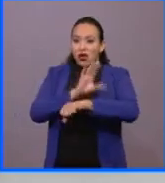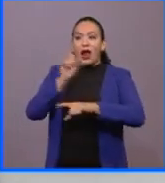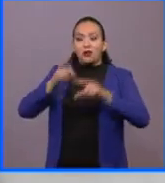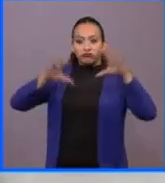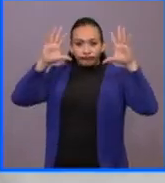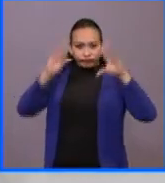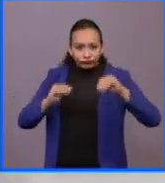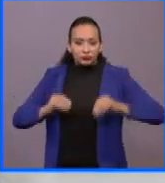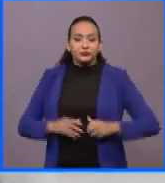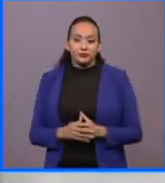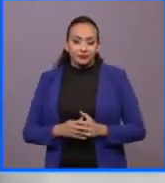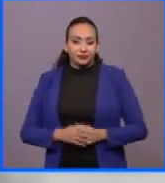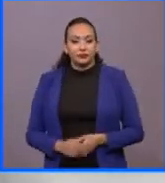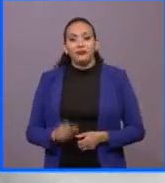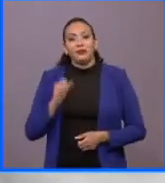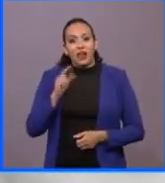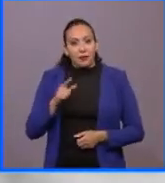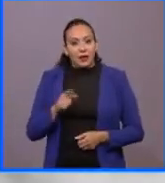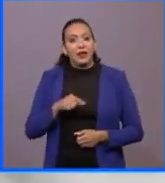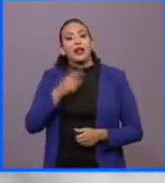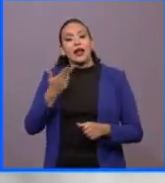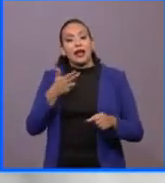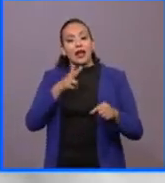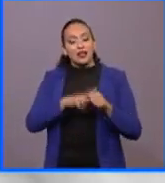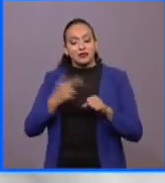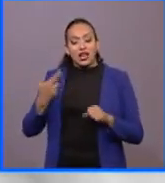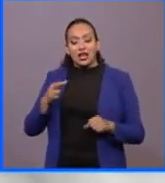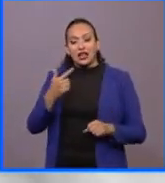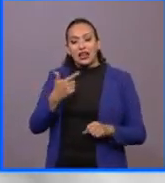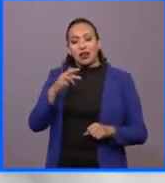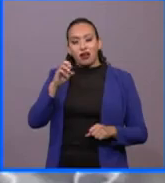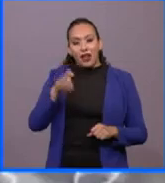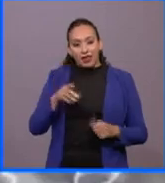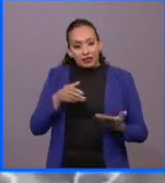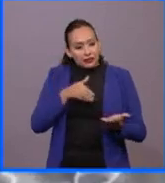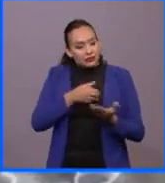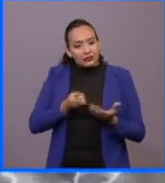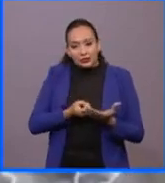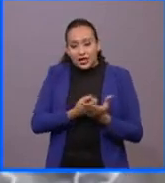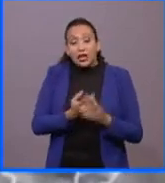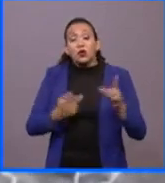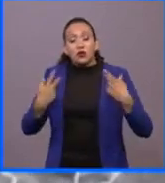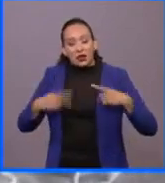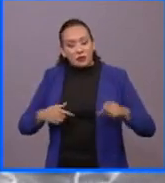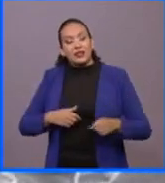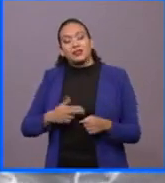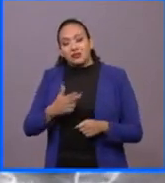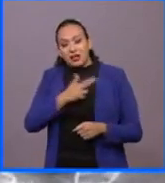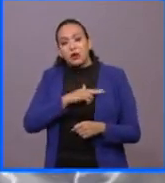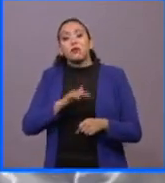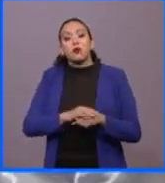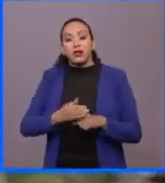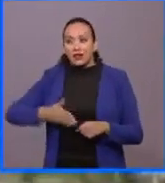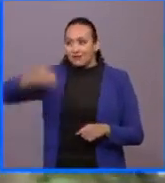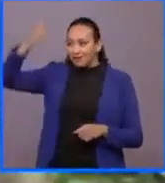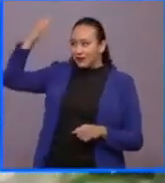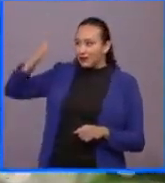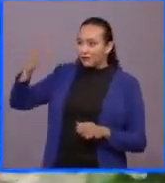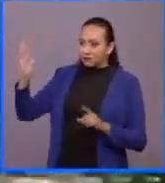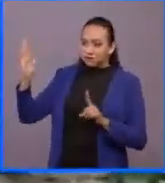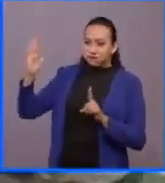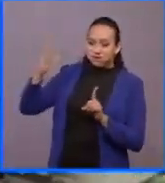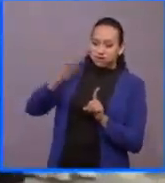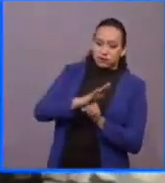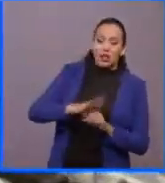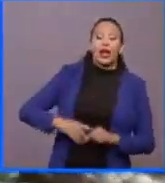eléctrica. Asimismo, se desalojó el hospital de Río Grande y se reportó una persona lesionada por la caída de una barda. En Guerrero